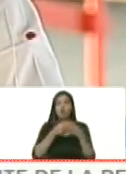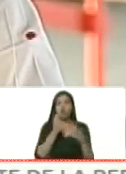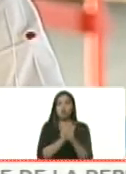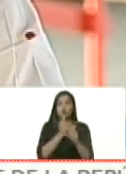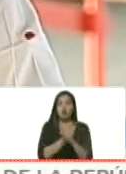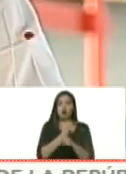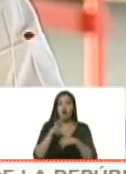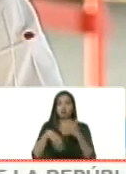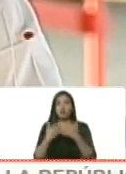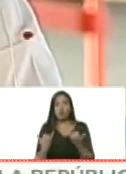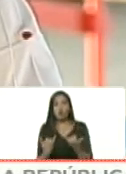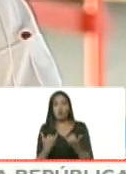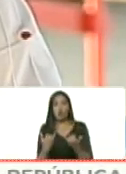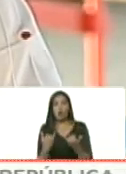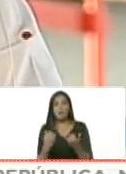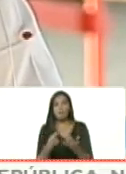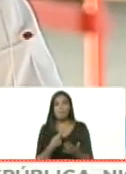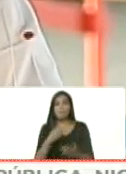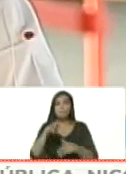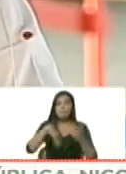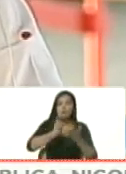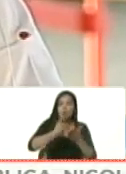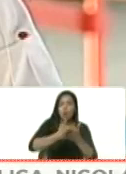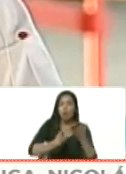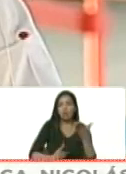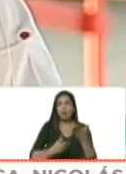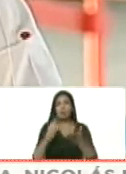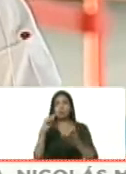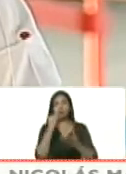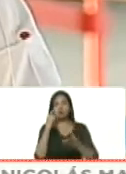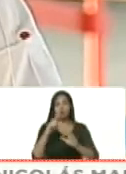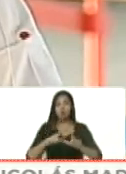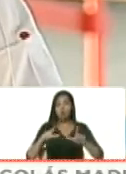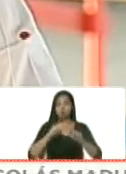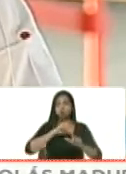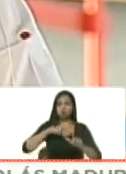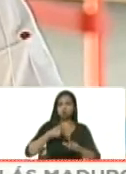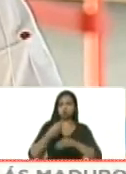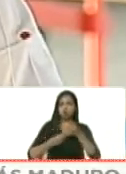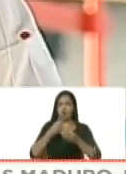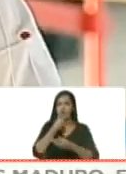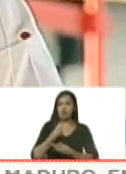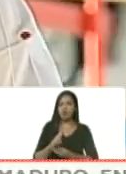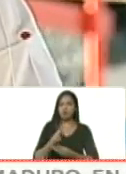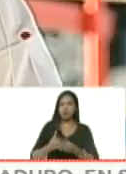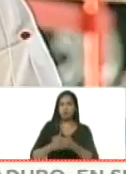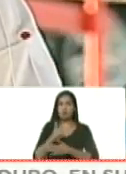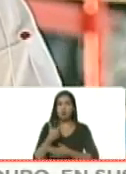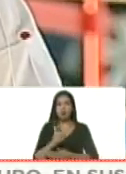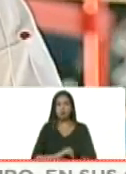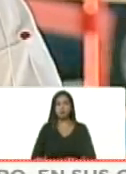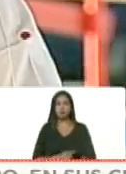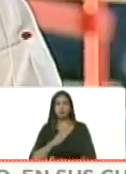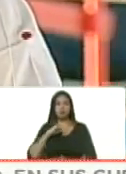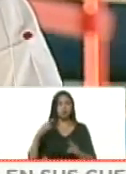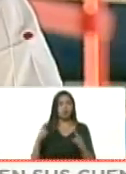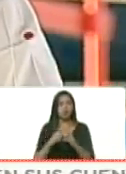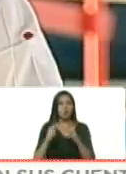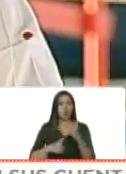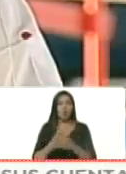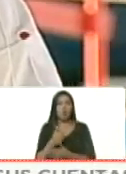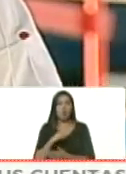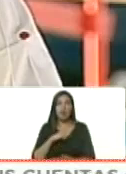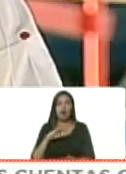Y de las propuestas que surgieron, en primer lugar tuvimos en la mesa de facilitación portuaria, nos encontramos con